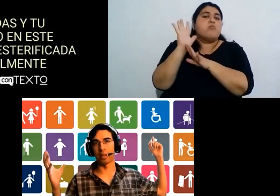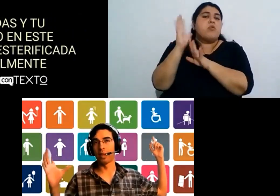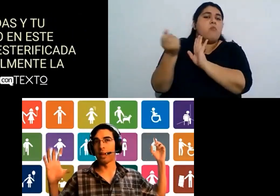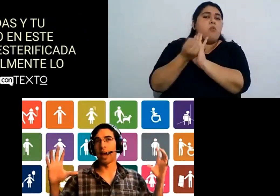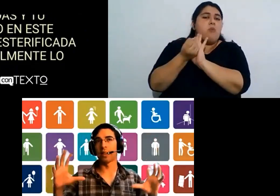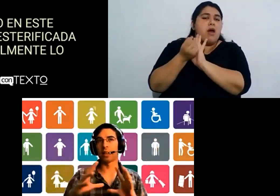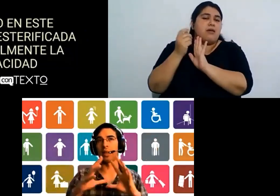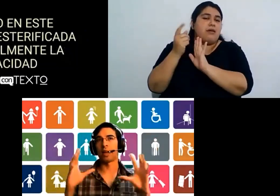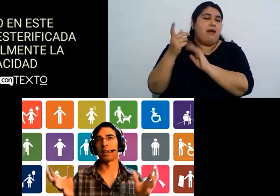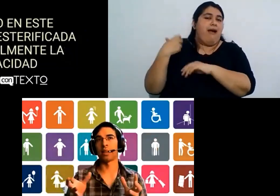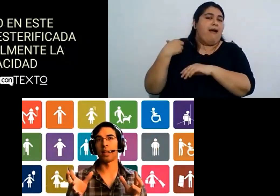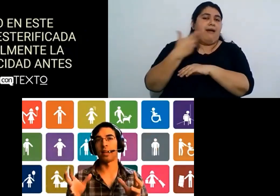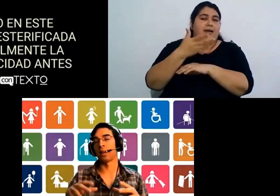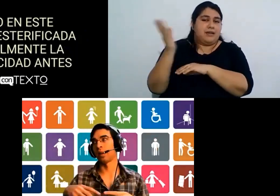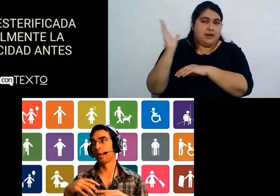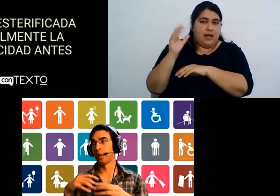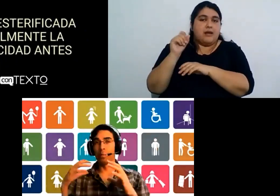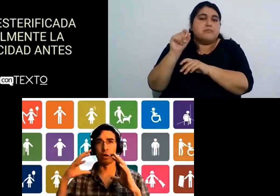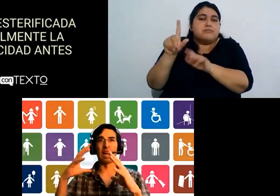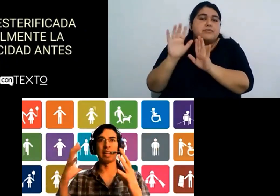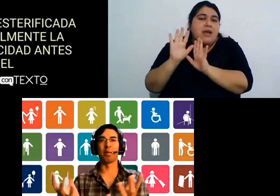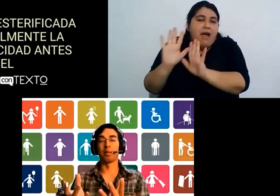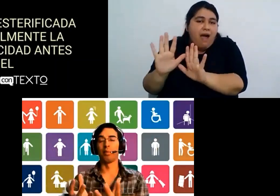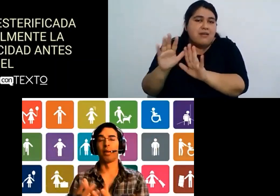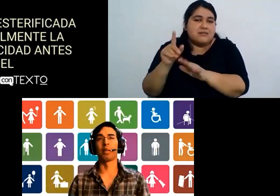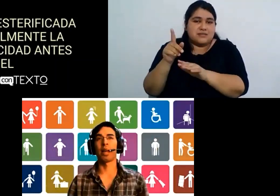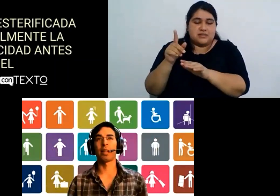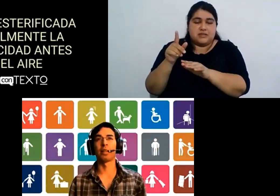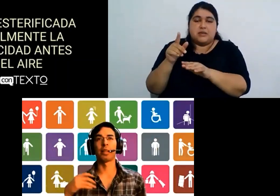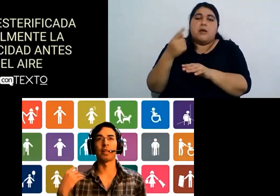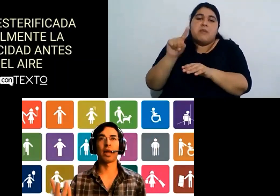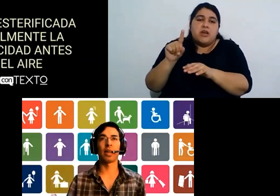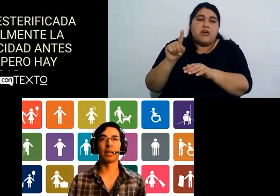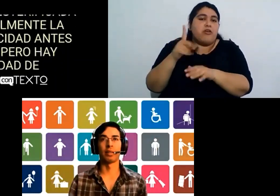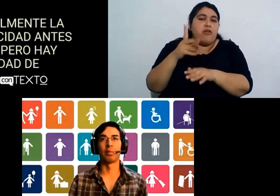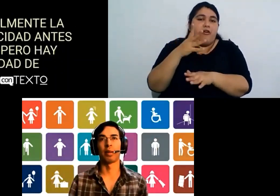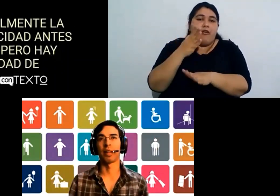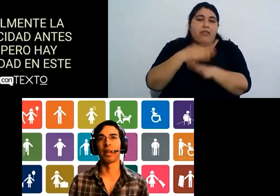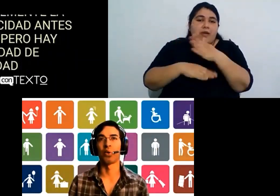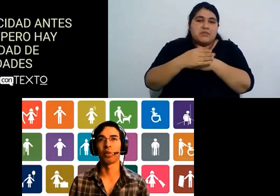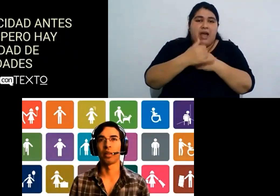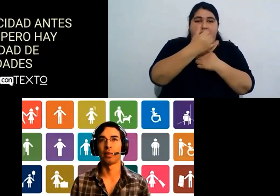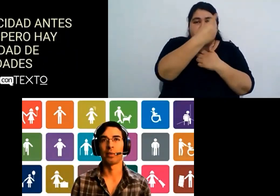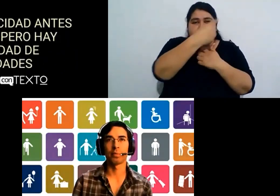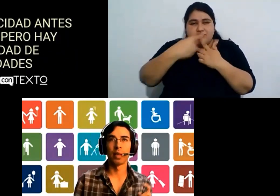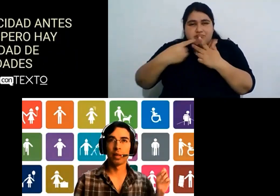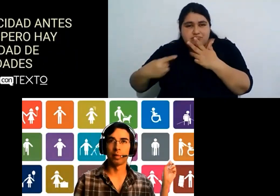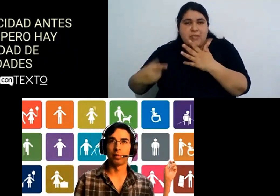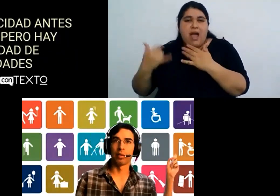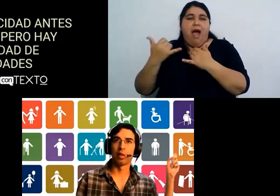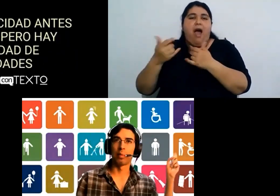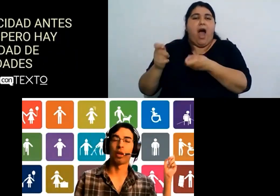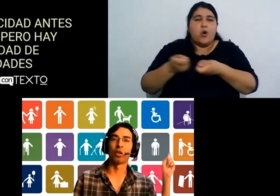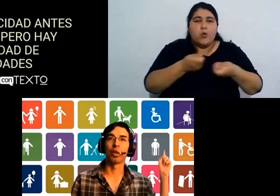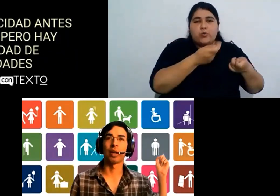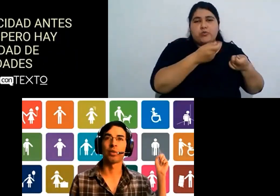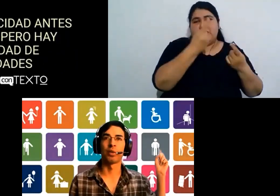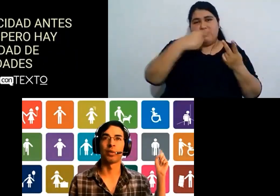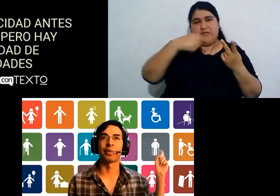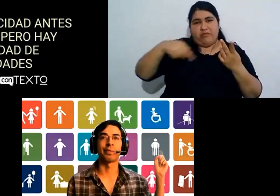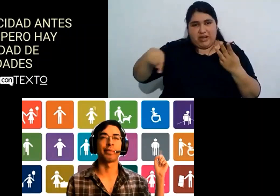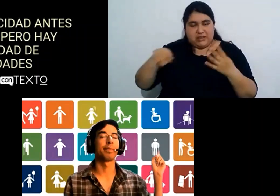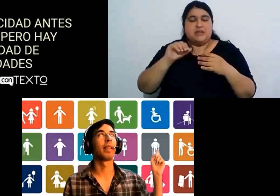discapacidad. Antes era así, pero hay diversidad de necesidades y diversidad de ajustes, ¿no? También tienes una persona